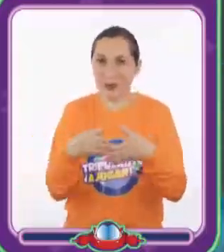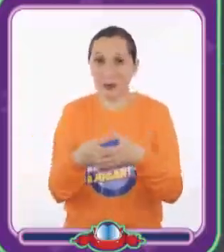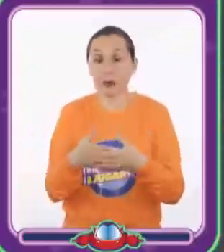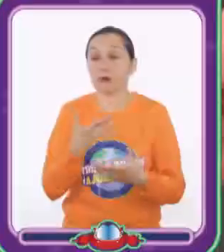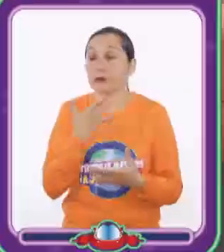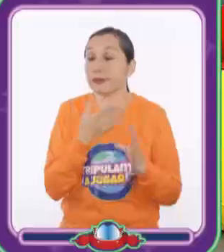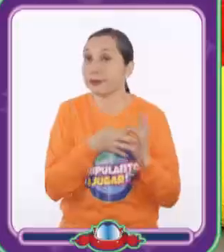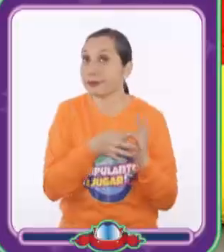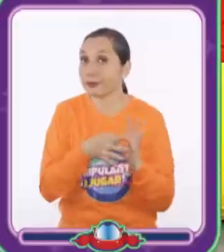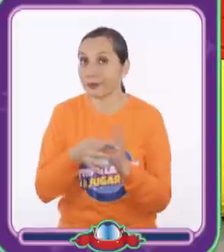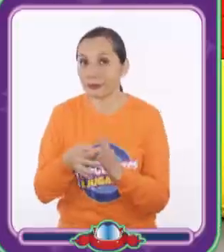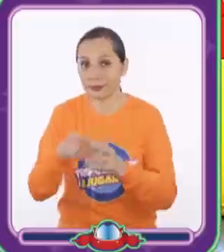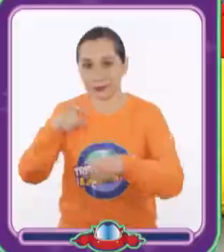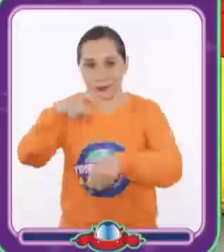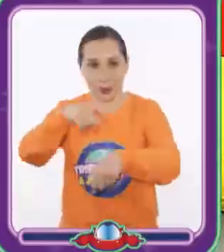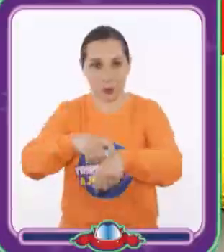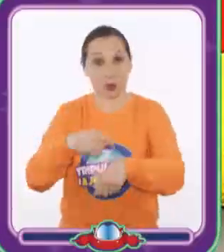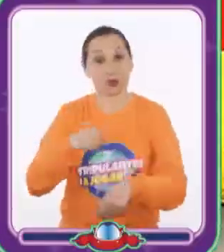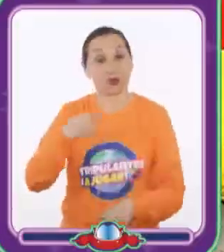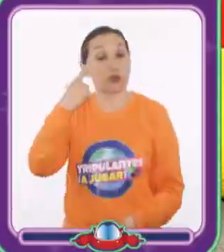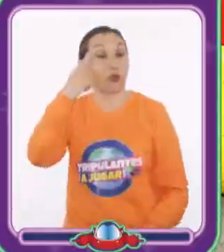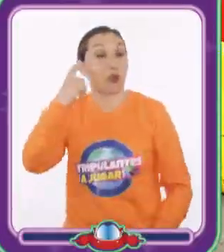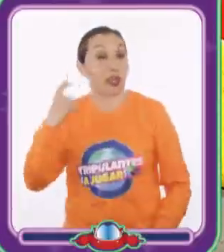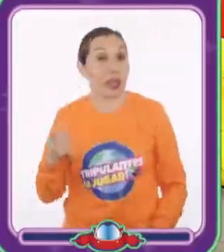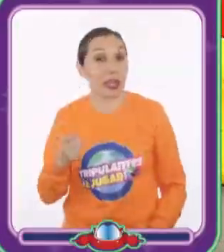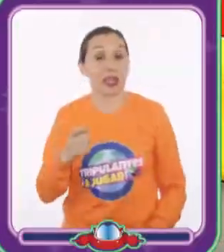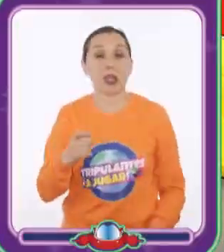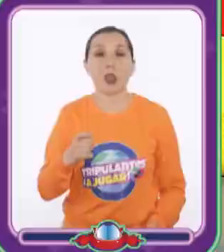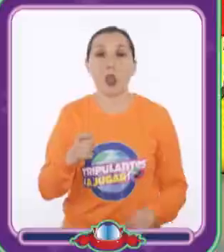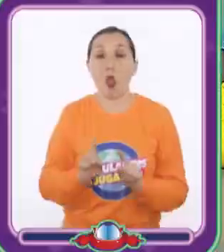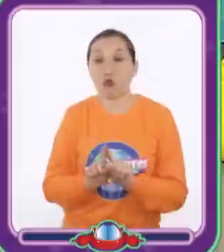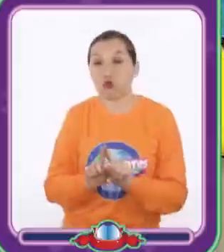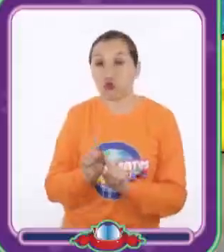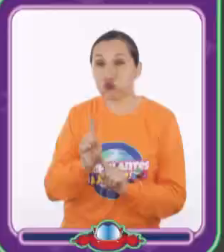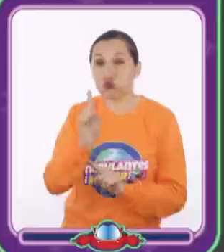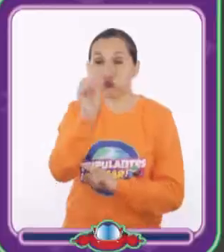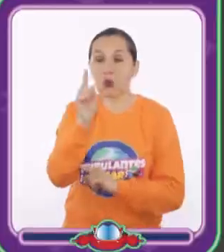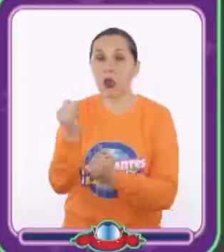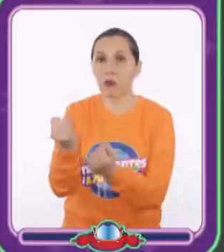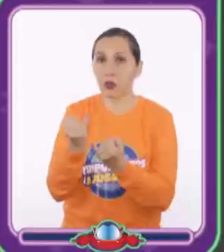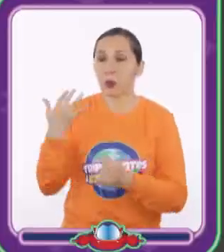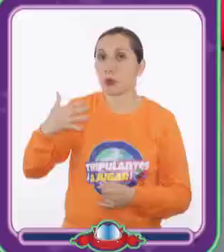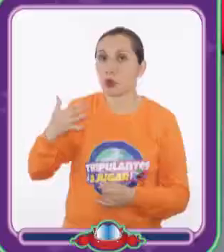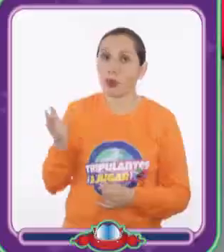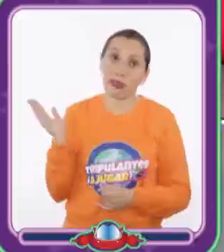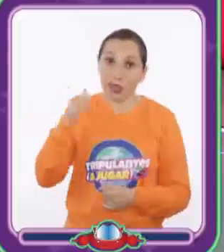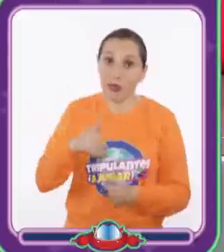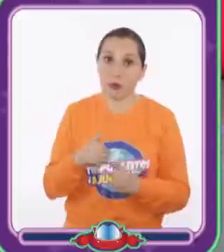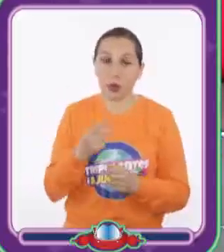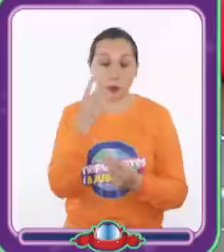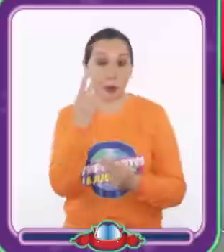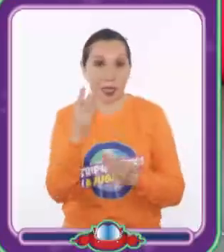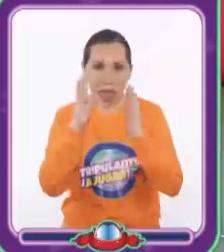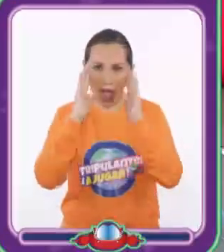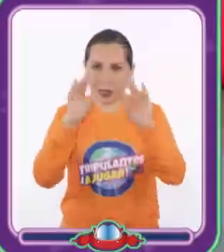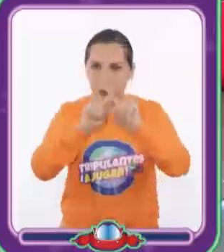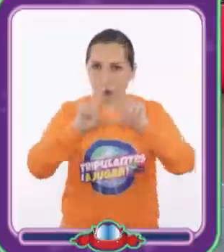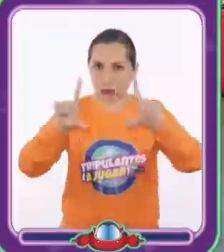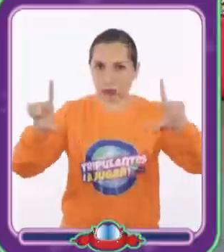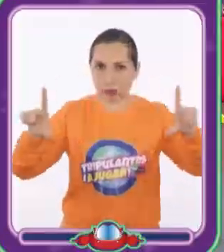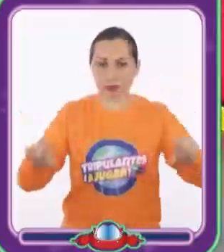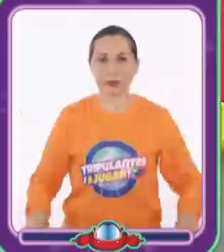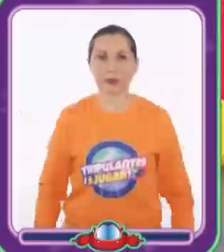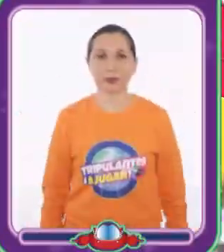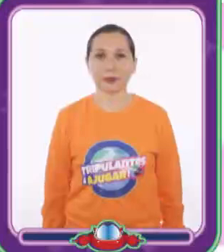ven, acompáñame. ¿Por qué? Llegó el momento, yo creo que Edubilu 1 tiene una información muy importante para nosotros. Ven, Dairelis, atención